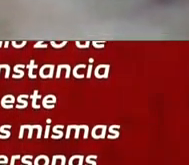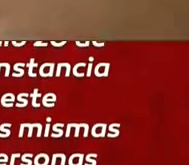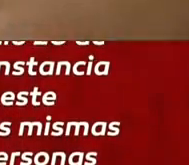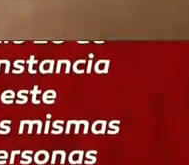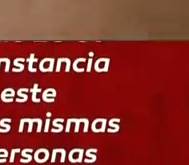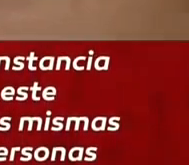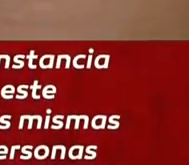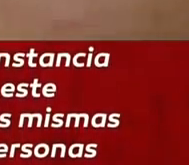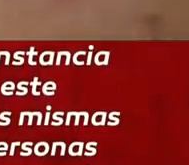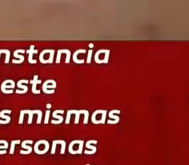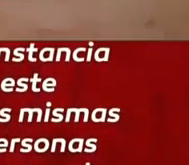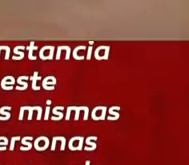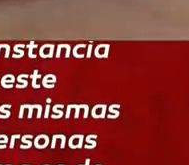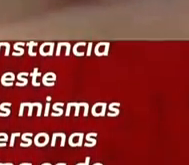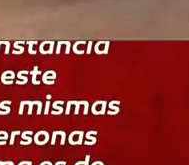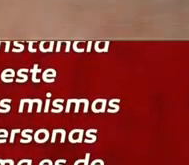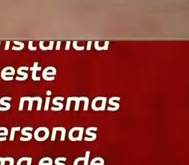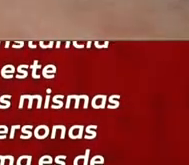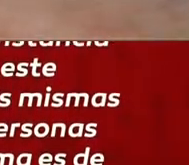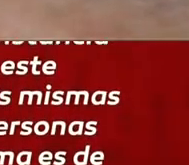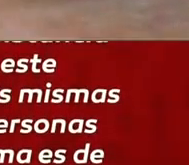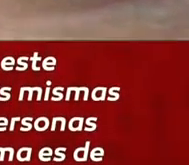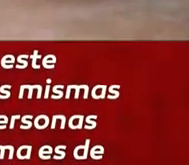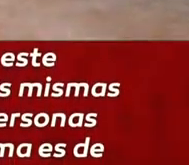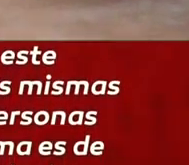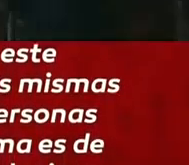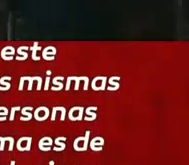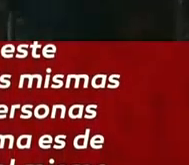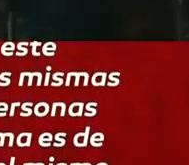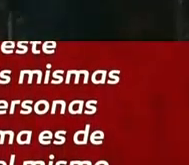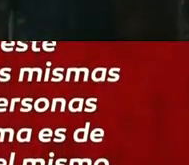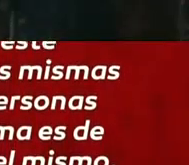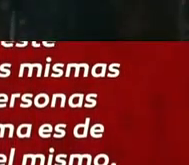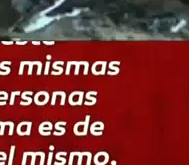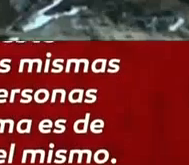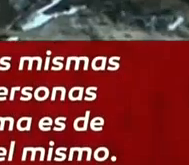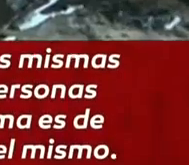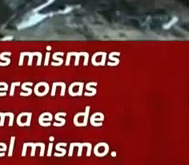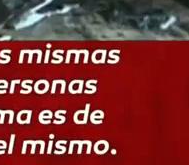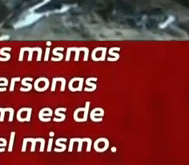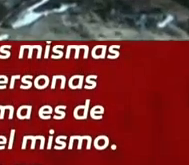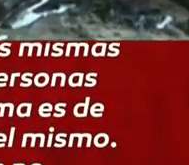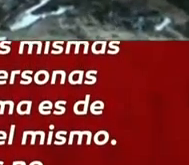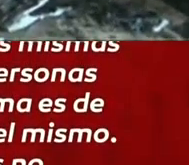mujer denunció a su pareja, a quien acusó de haberla agredido y quemado la vivienda.